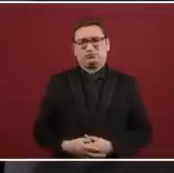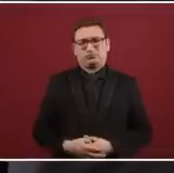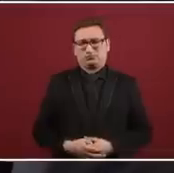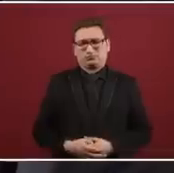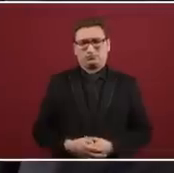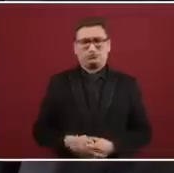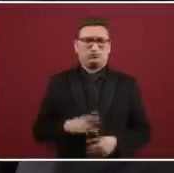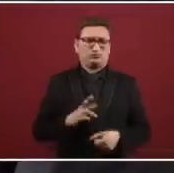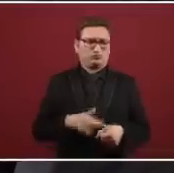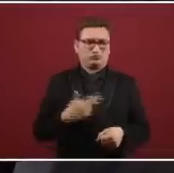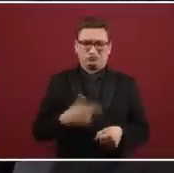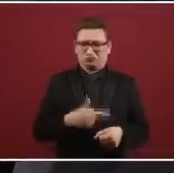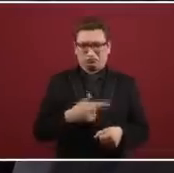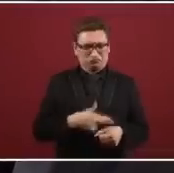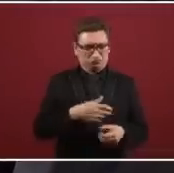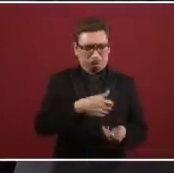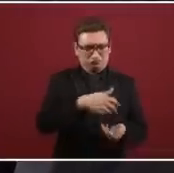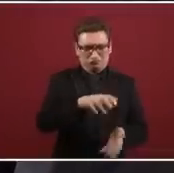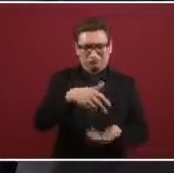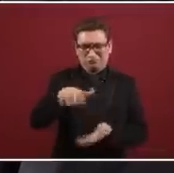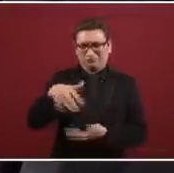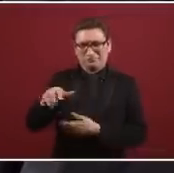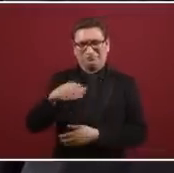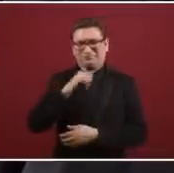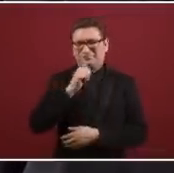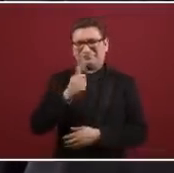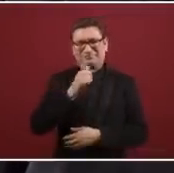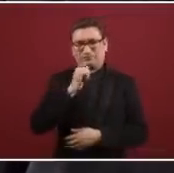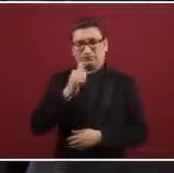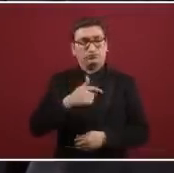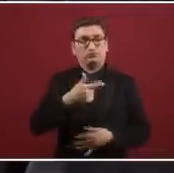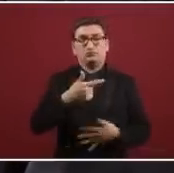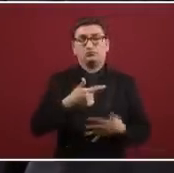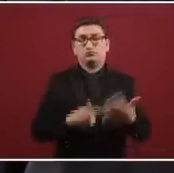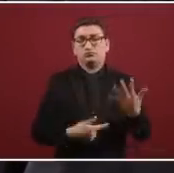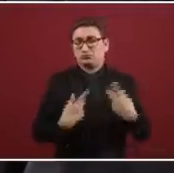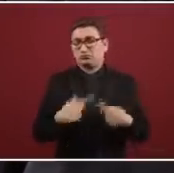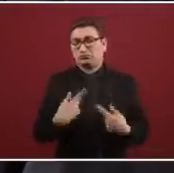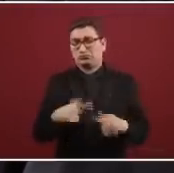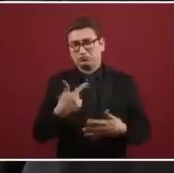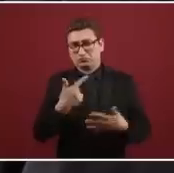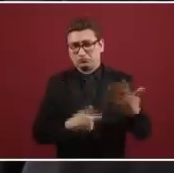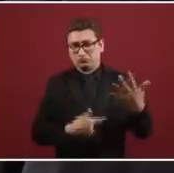ni de refrescos, ni se pasó lista.